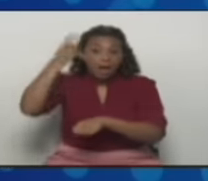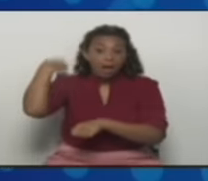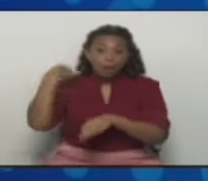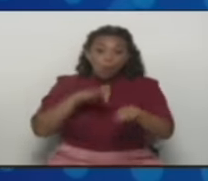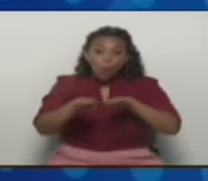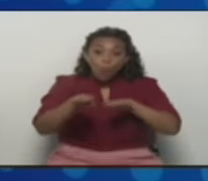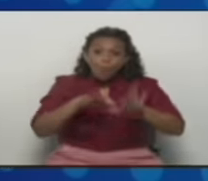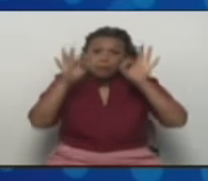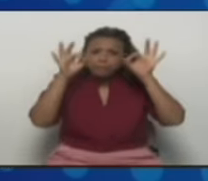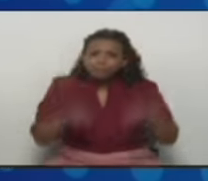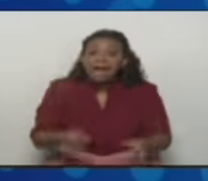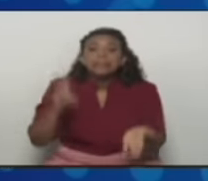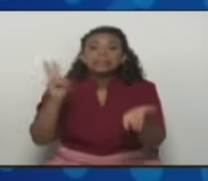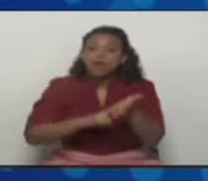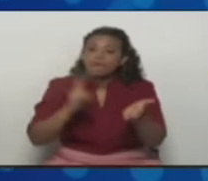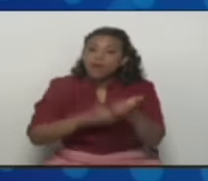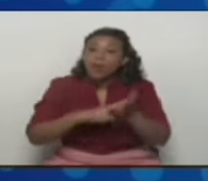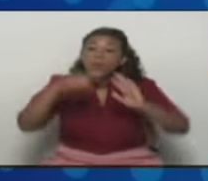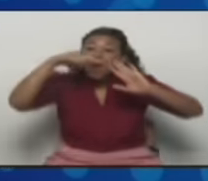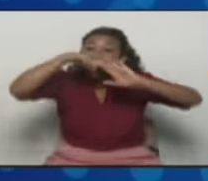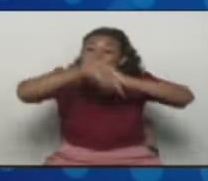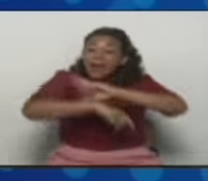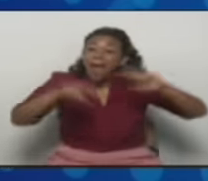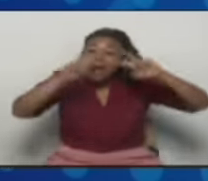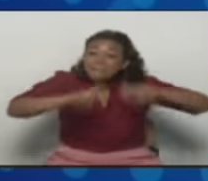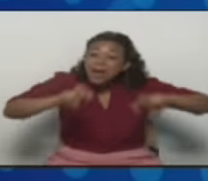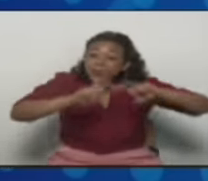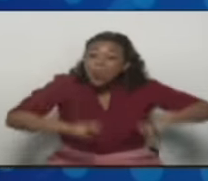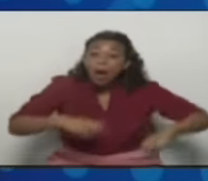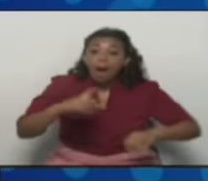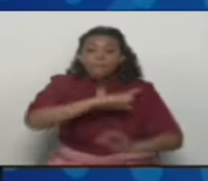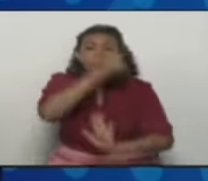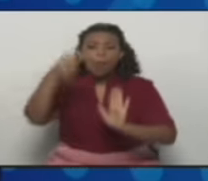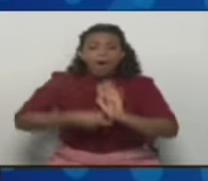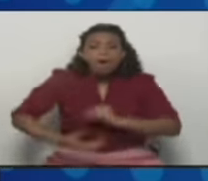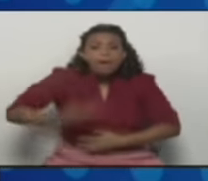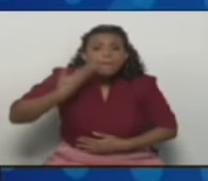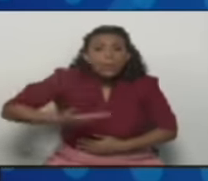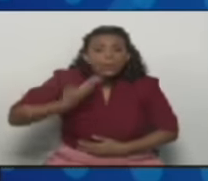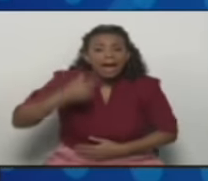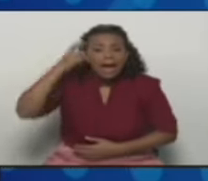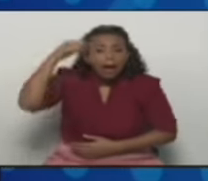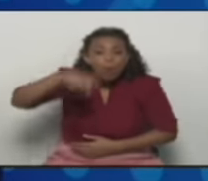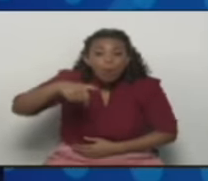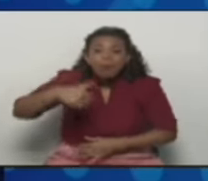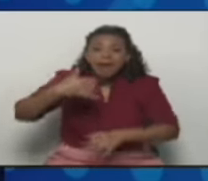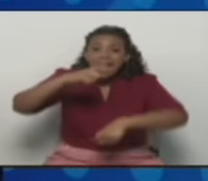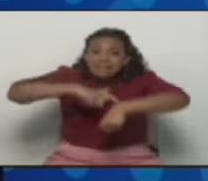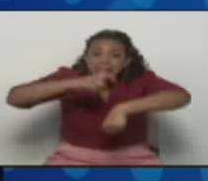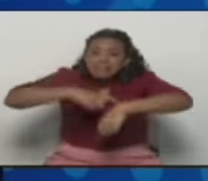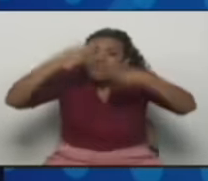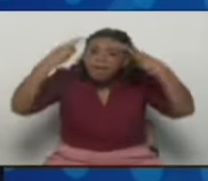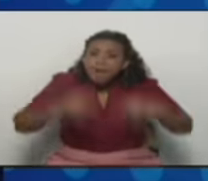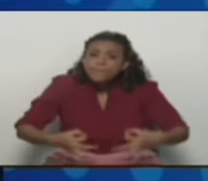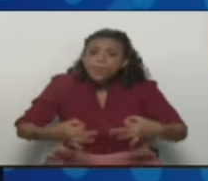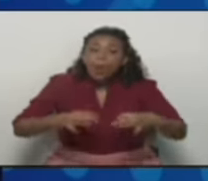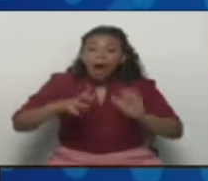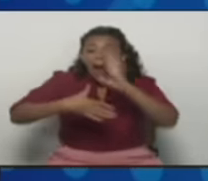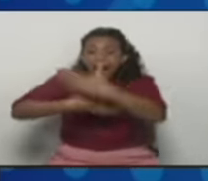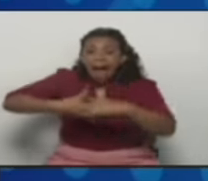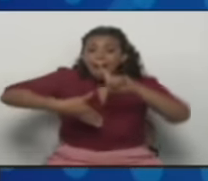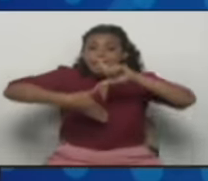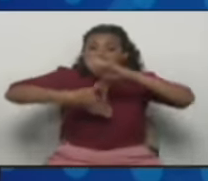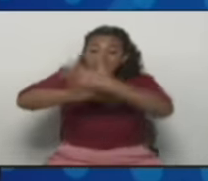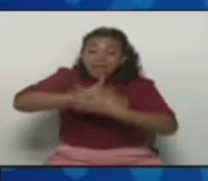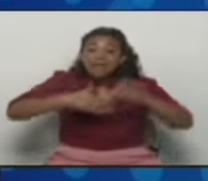de verdad creo que es una de las investigaciones más importantes que en este momento dado hay en América Latina y el